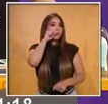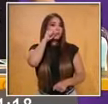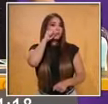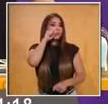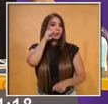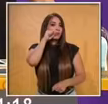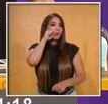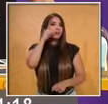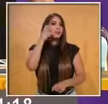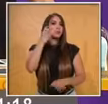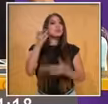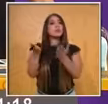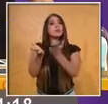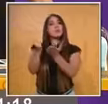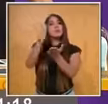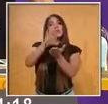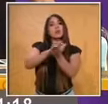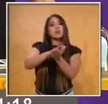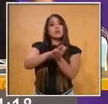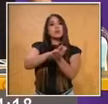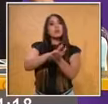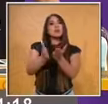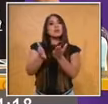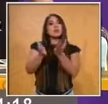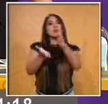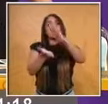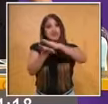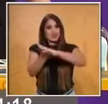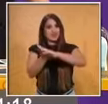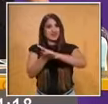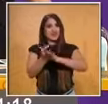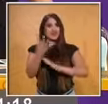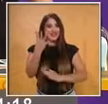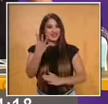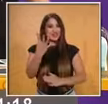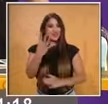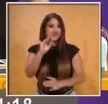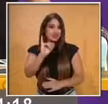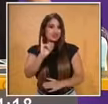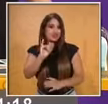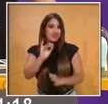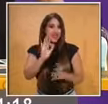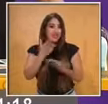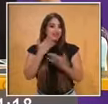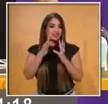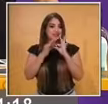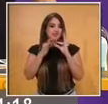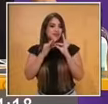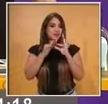a doblar en 4 partes iguales como acaba de describir la maestra. Nuestra siguiente